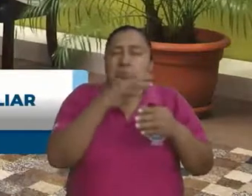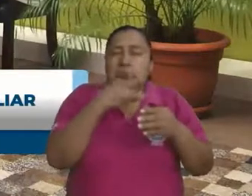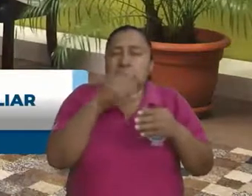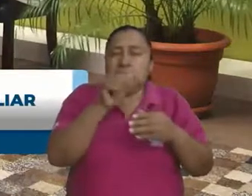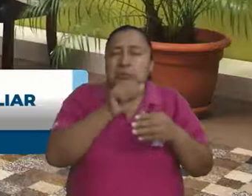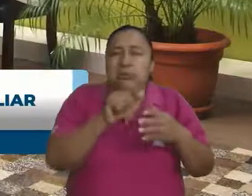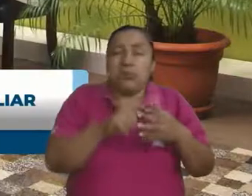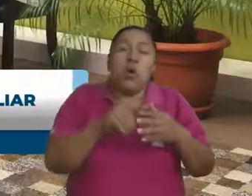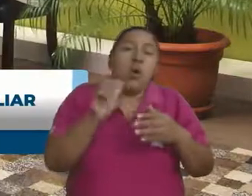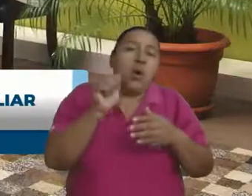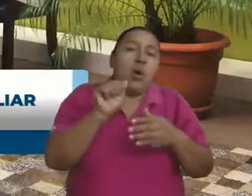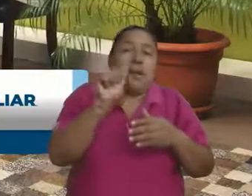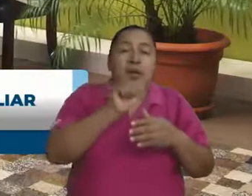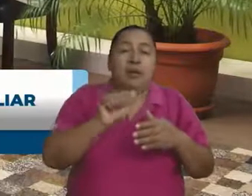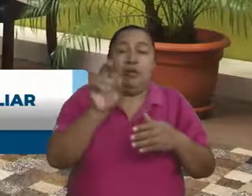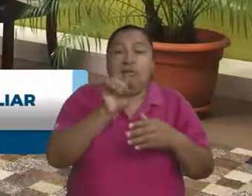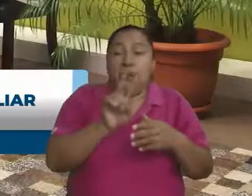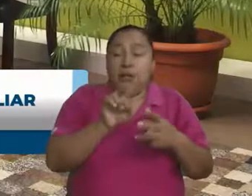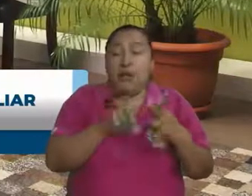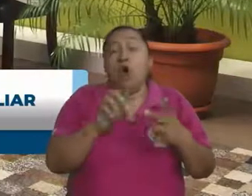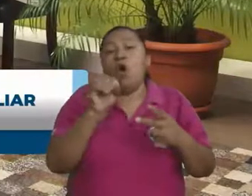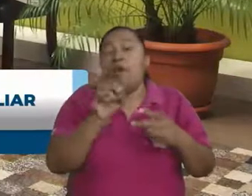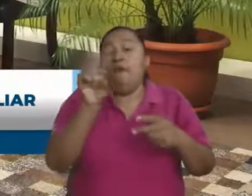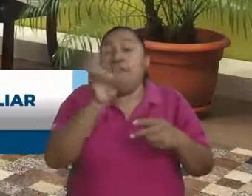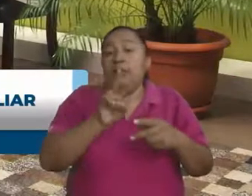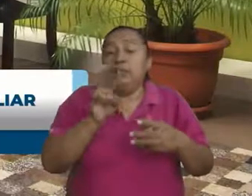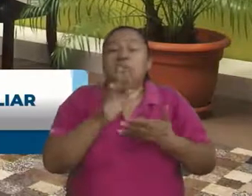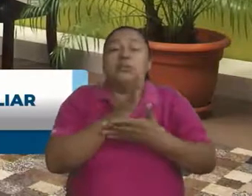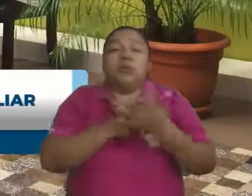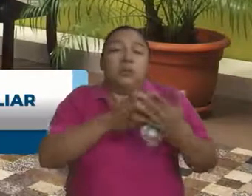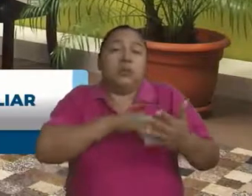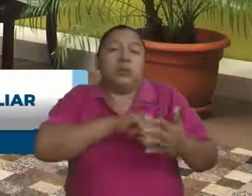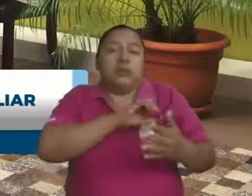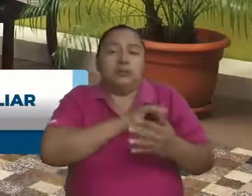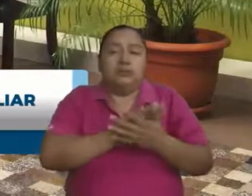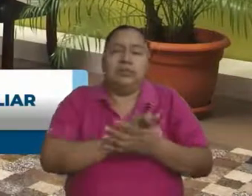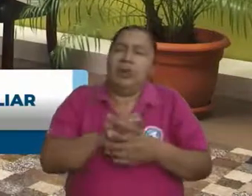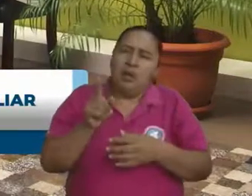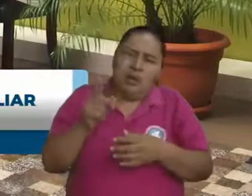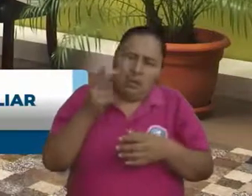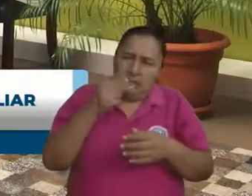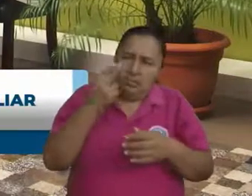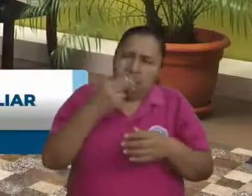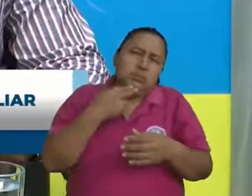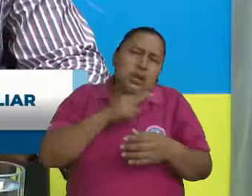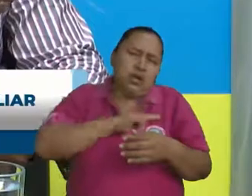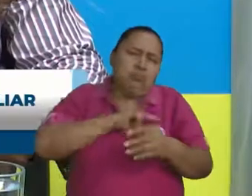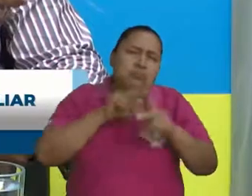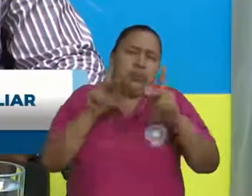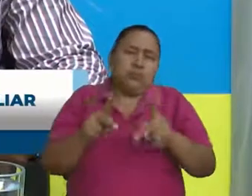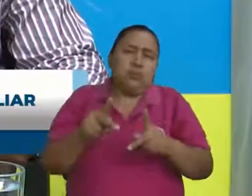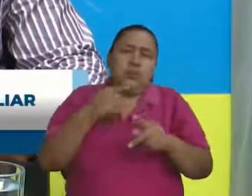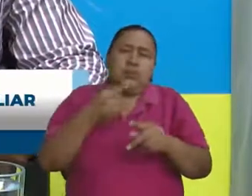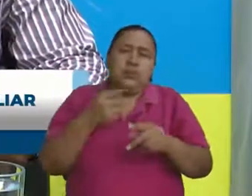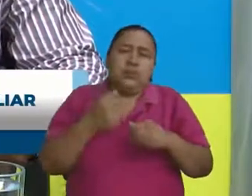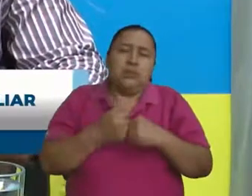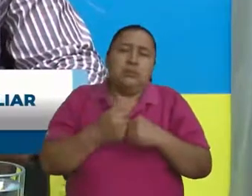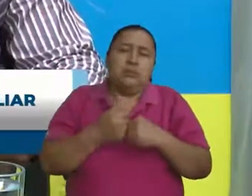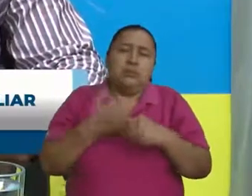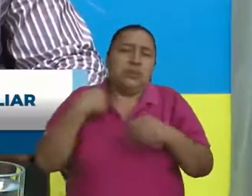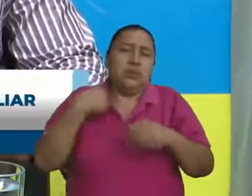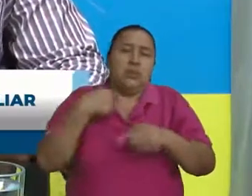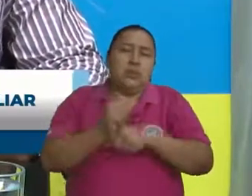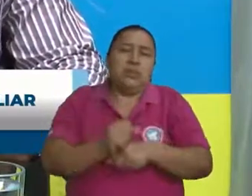o amarillo verdoso o verdoso, dependiendo de algunas características. Hay personas que refieren, por ejemplo,